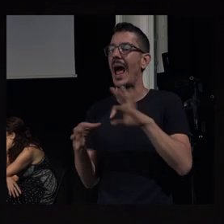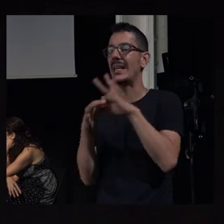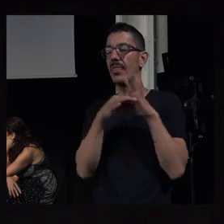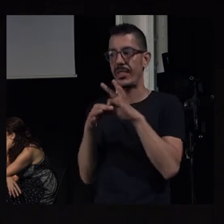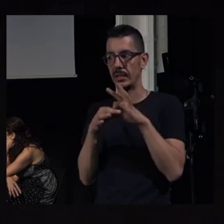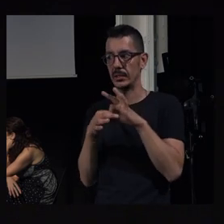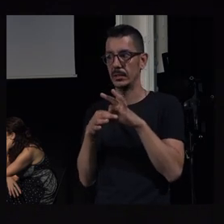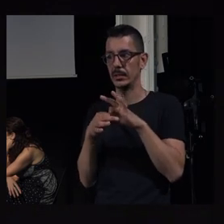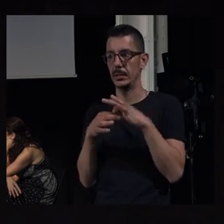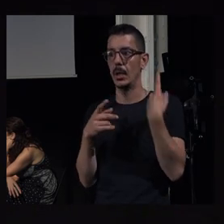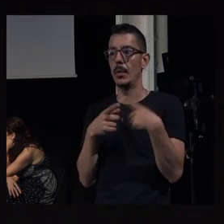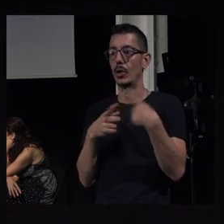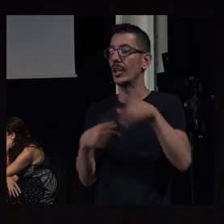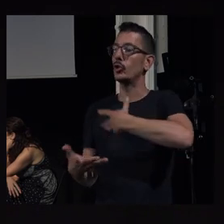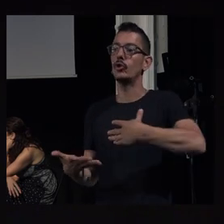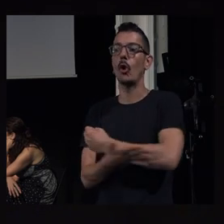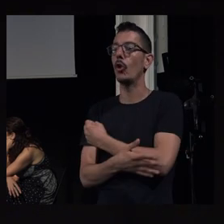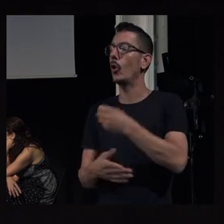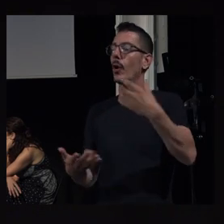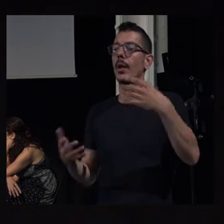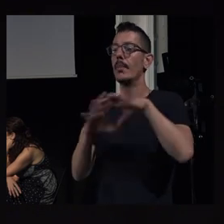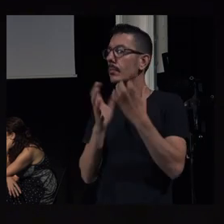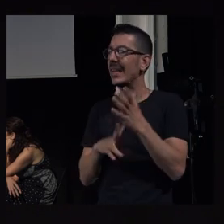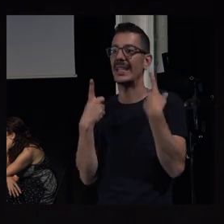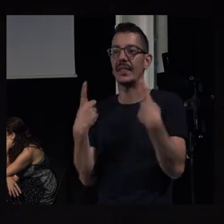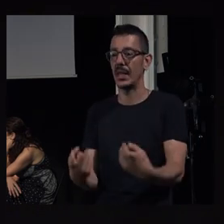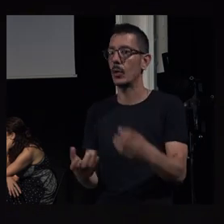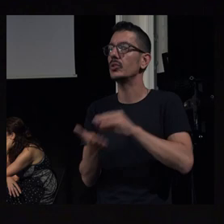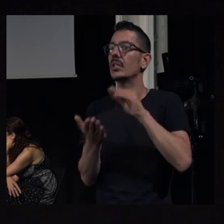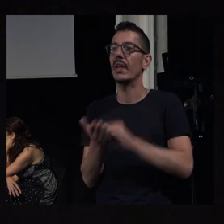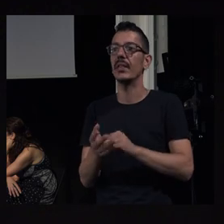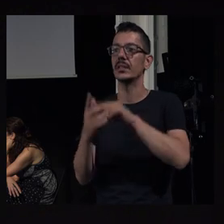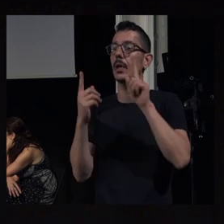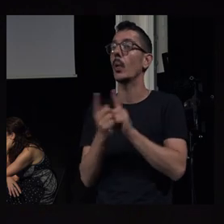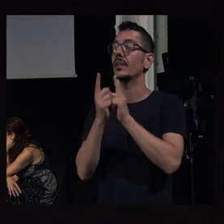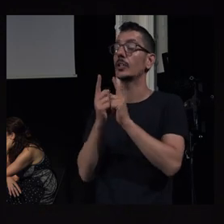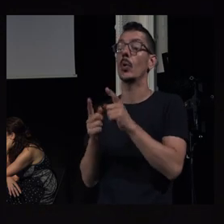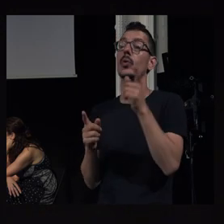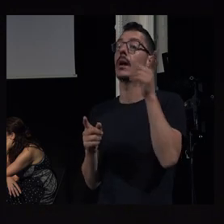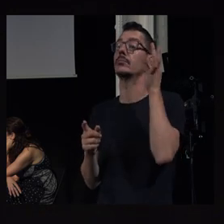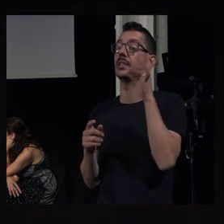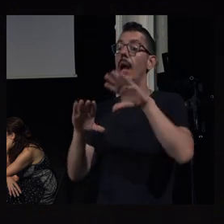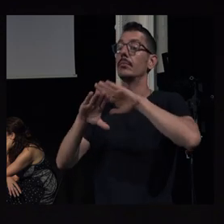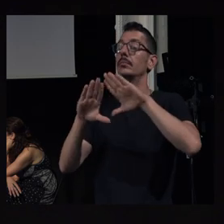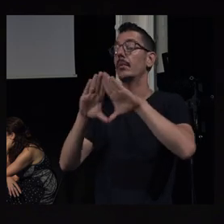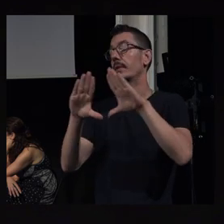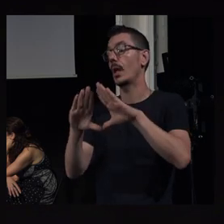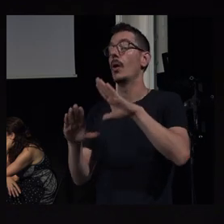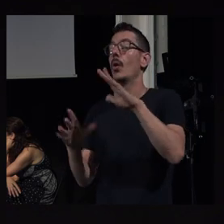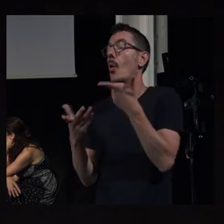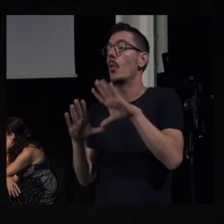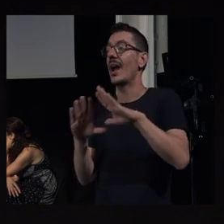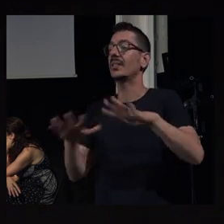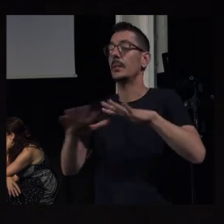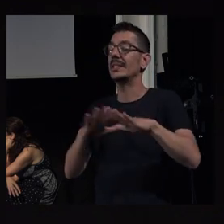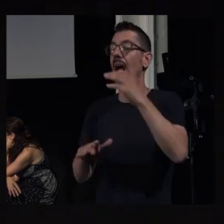súper importantes, somos todas necesarias, y muchas veces te encuentras con una abolicionista, que es, por ejemplo, en Euskal Herria esto lo tenemos bastante, o sea, es decir,